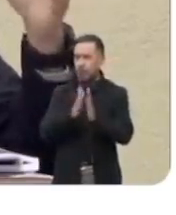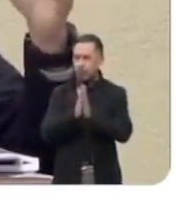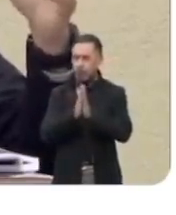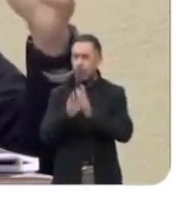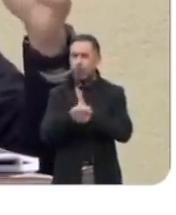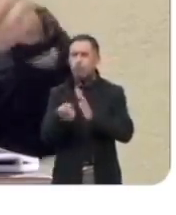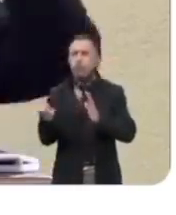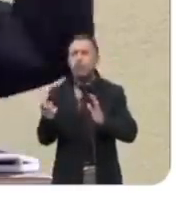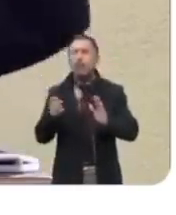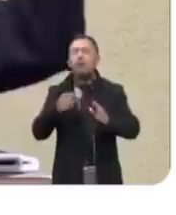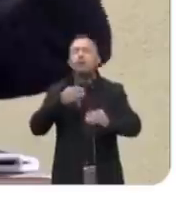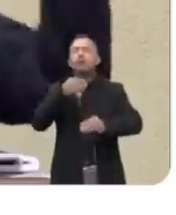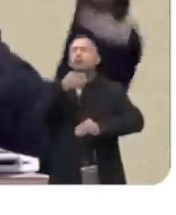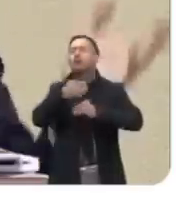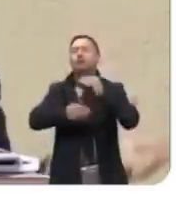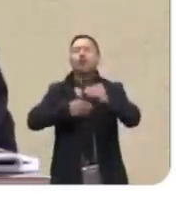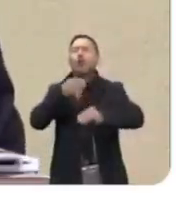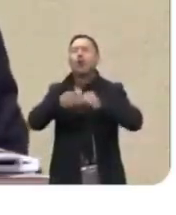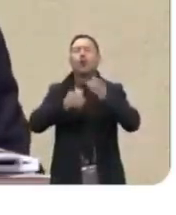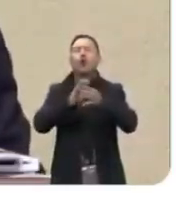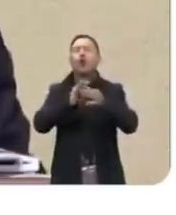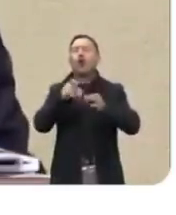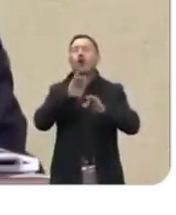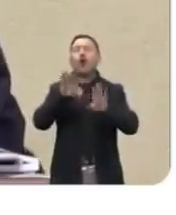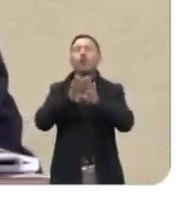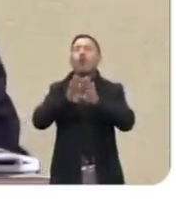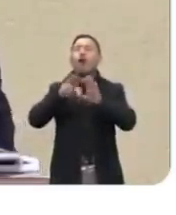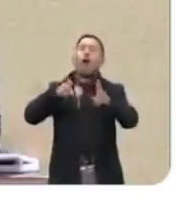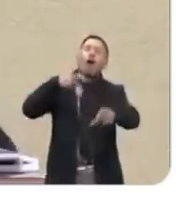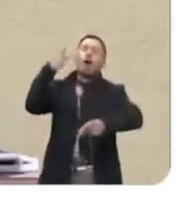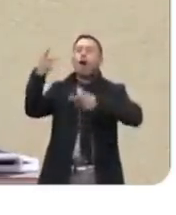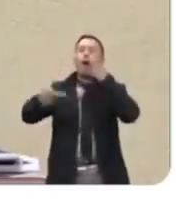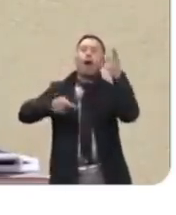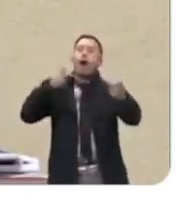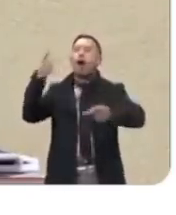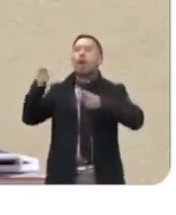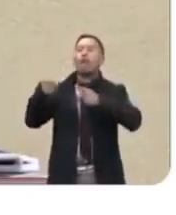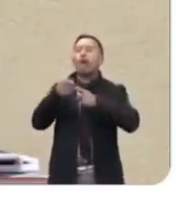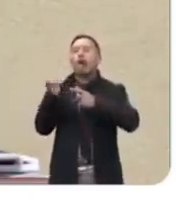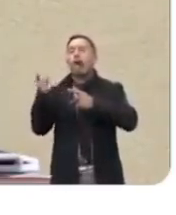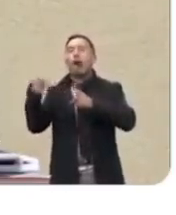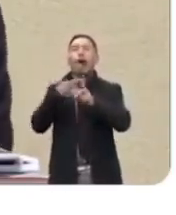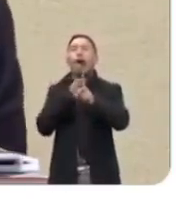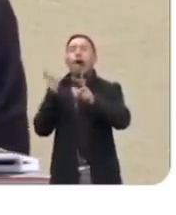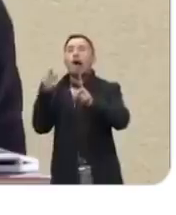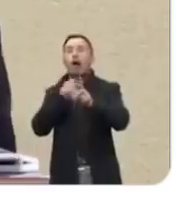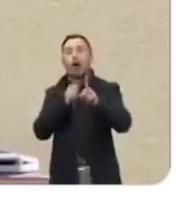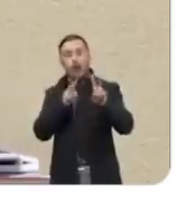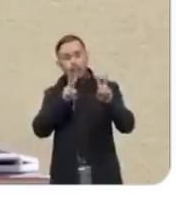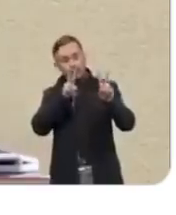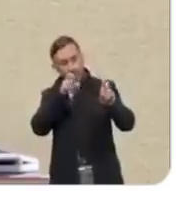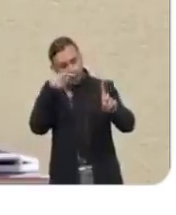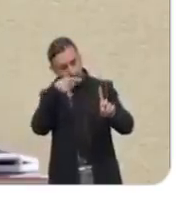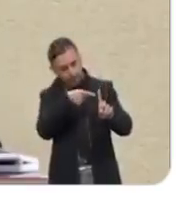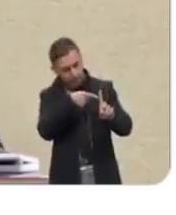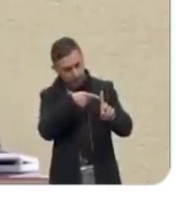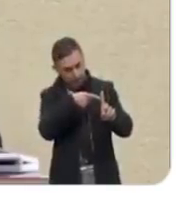así los discursos que buscan distraer el objeto de la discusión